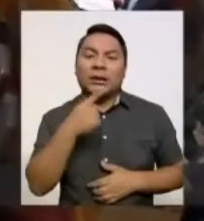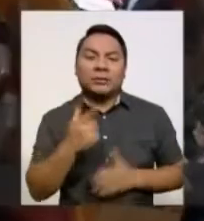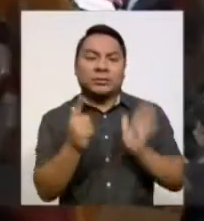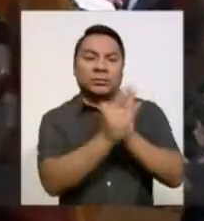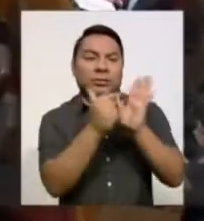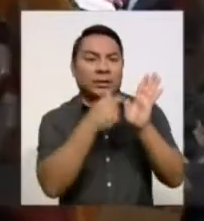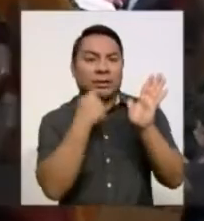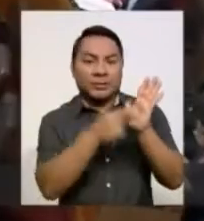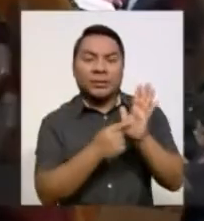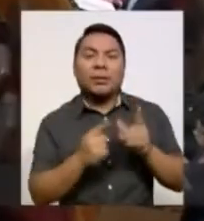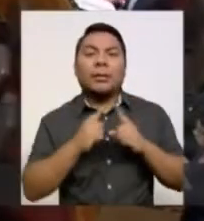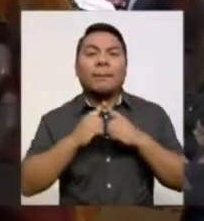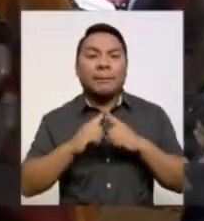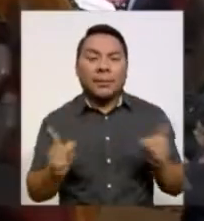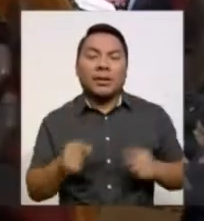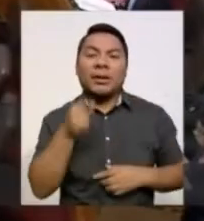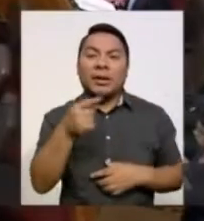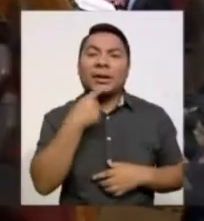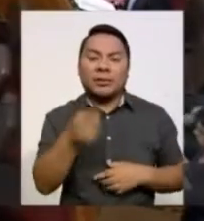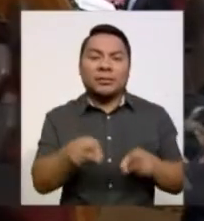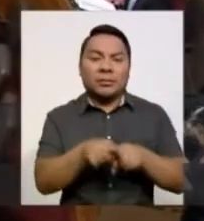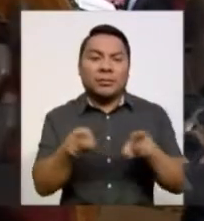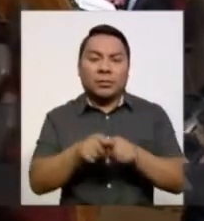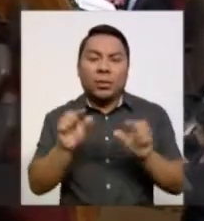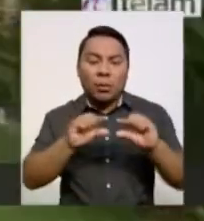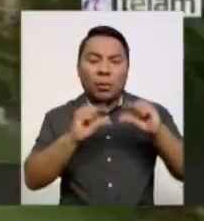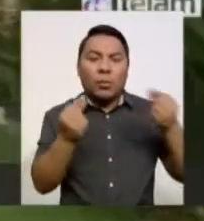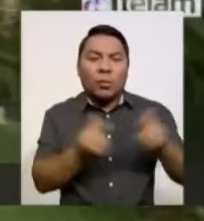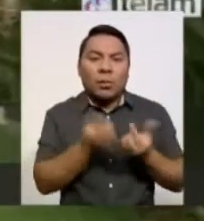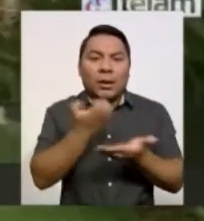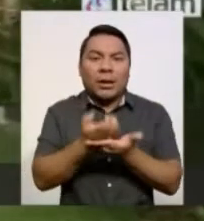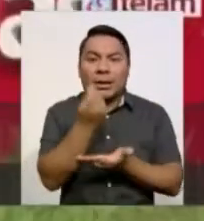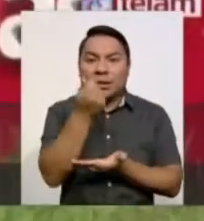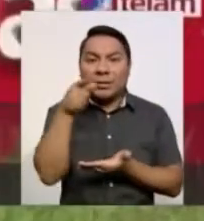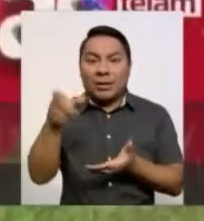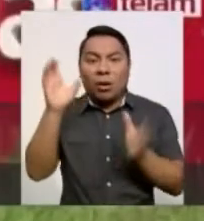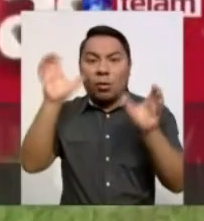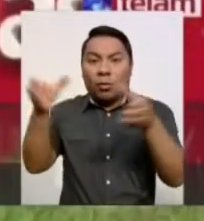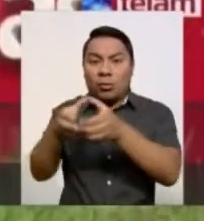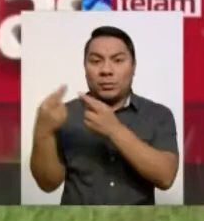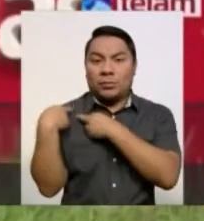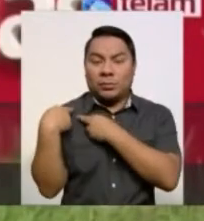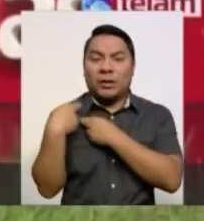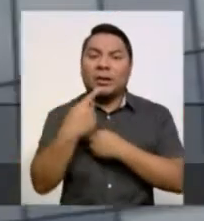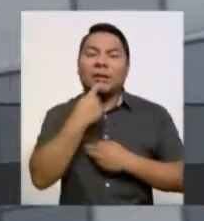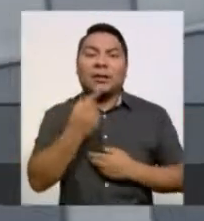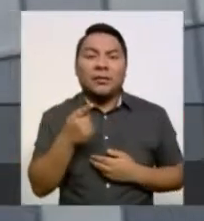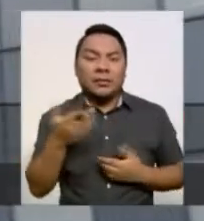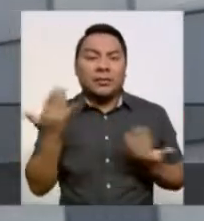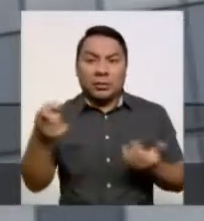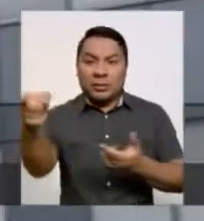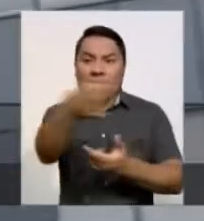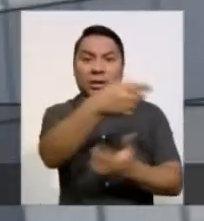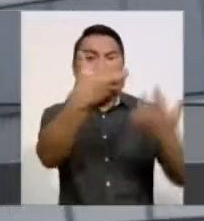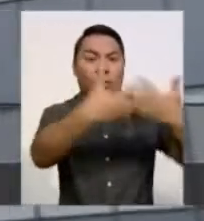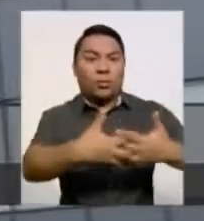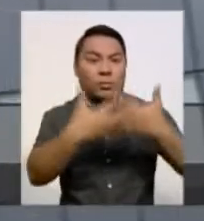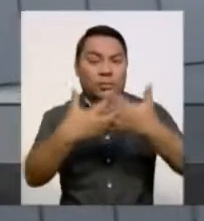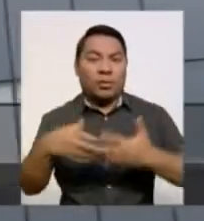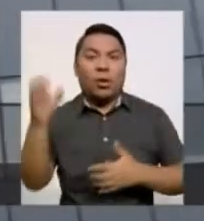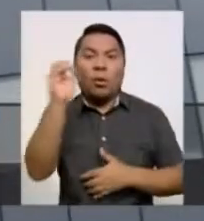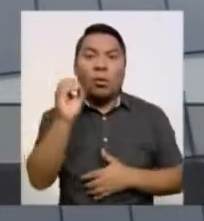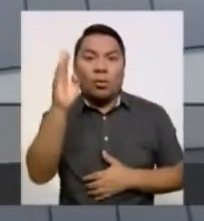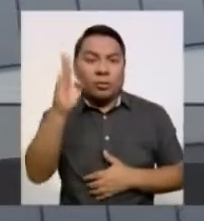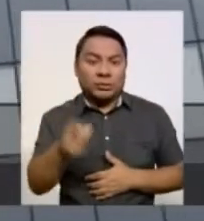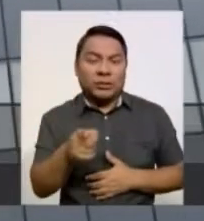vigente. Al respecto, se reveló en la Comisión de Economía del Congreso que a la fecha las cuestionadas empresas Odebrecht y Graña